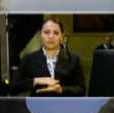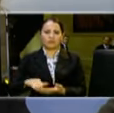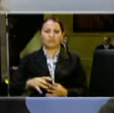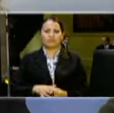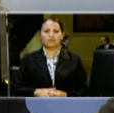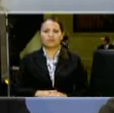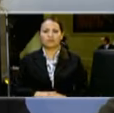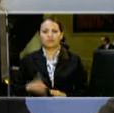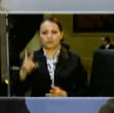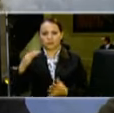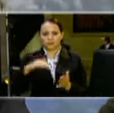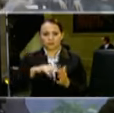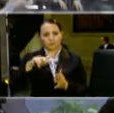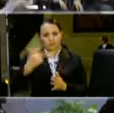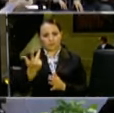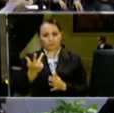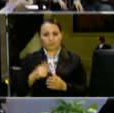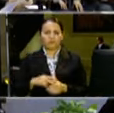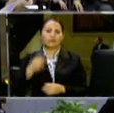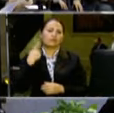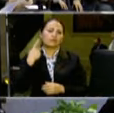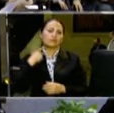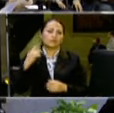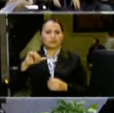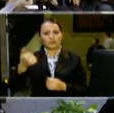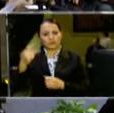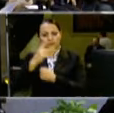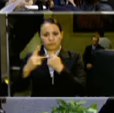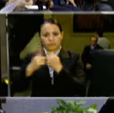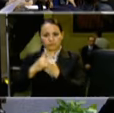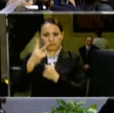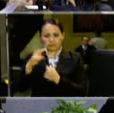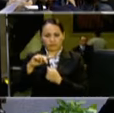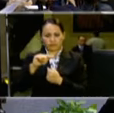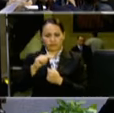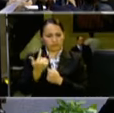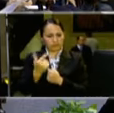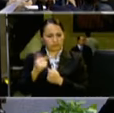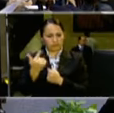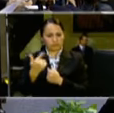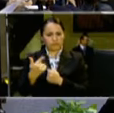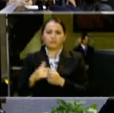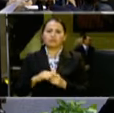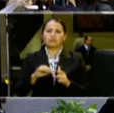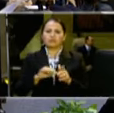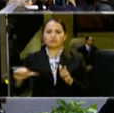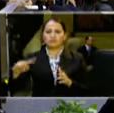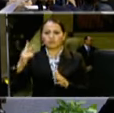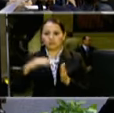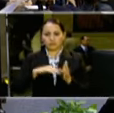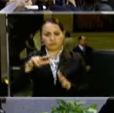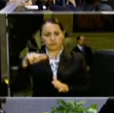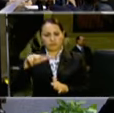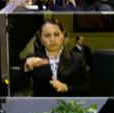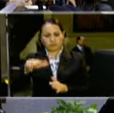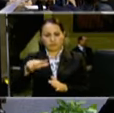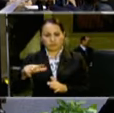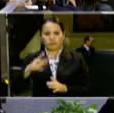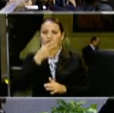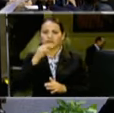Macmillan, 2013, La Política Exterior de México, 2012-2018, Diagnóstico y Propuestas, coeditado con